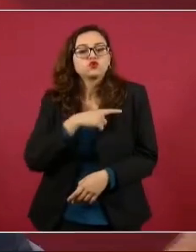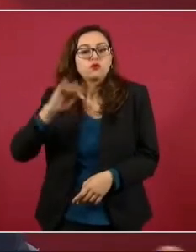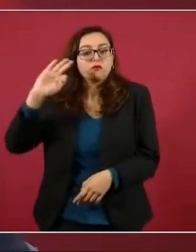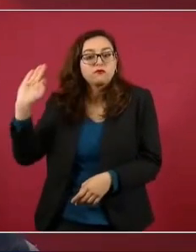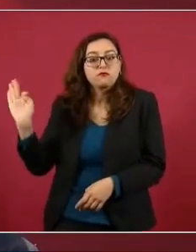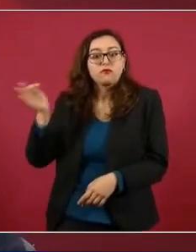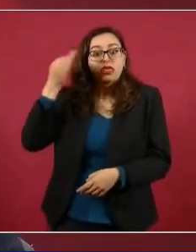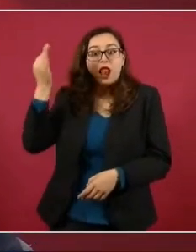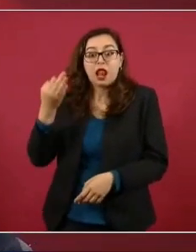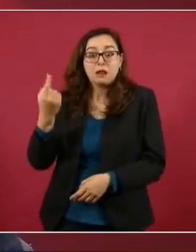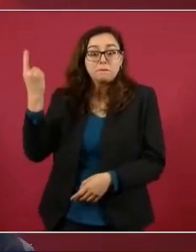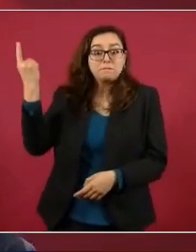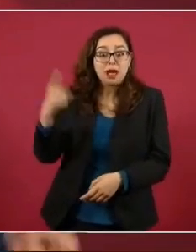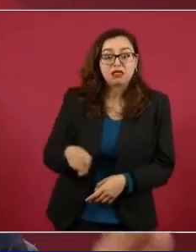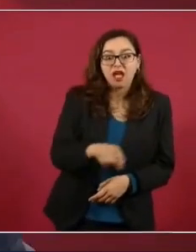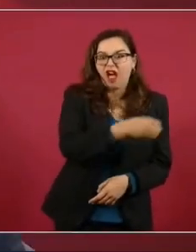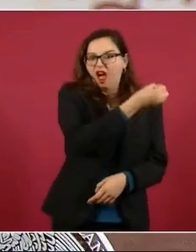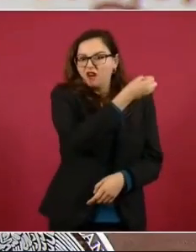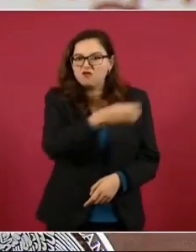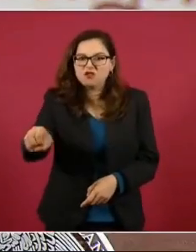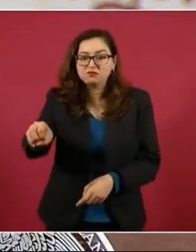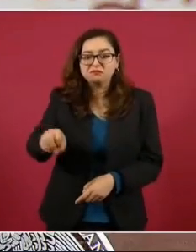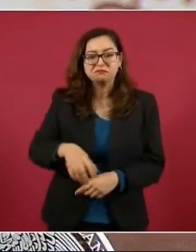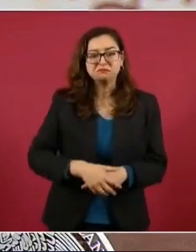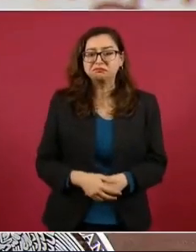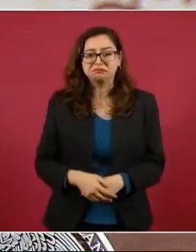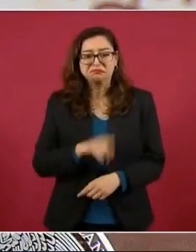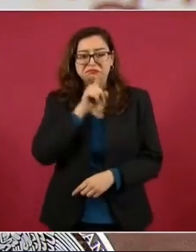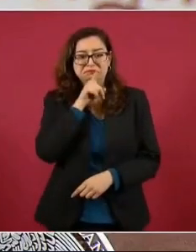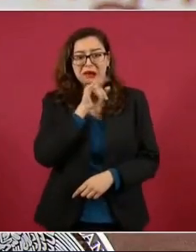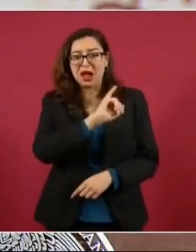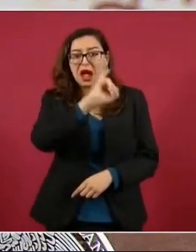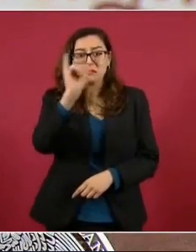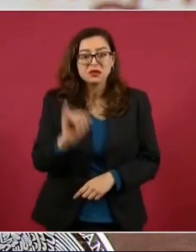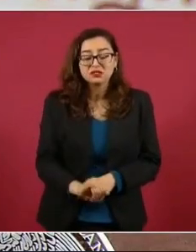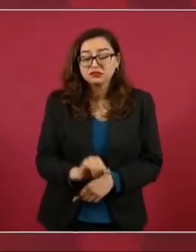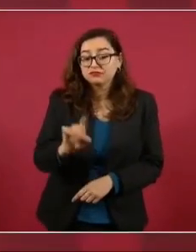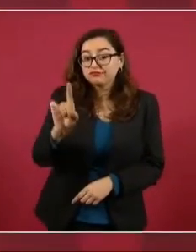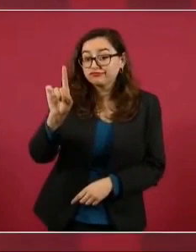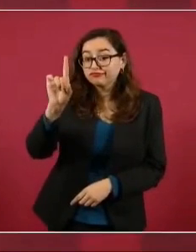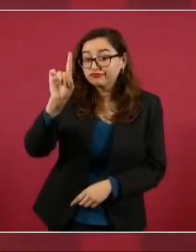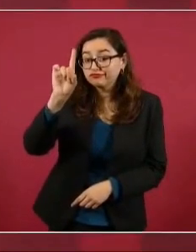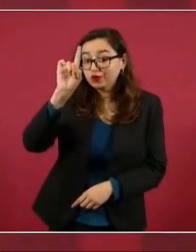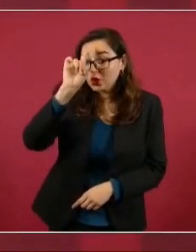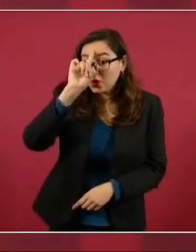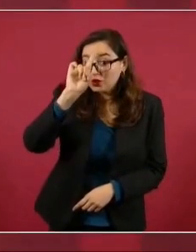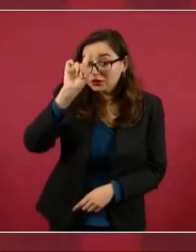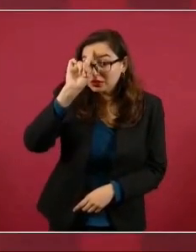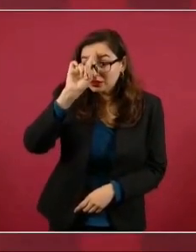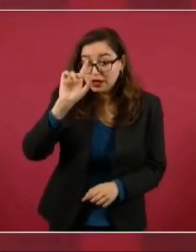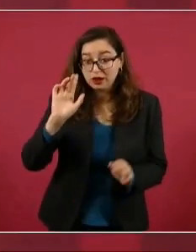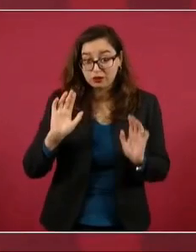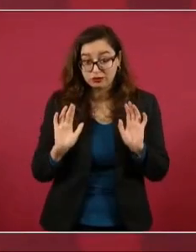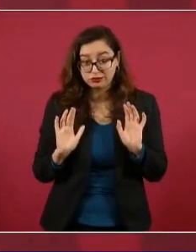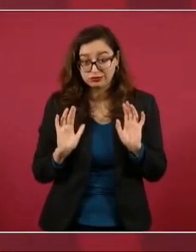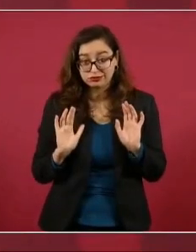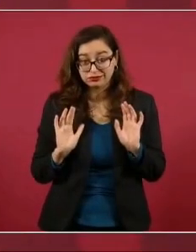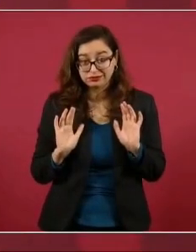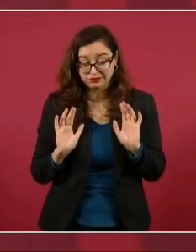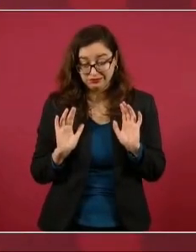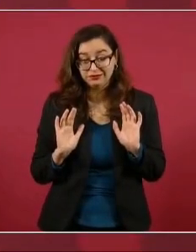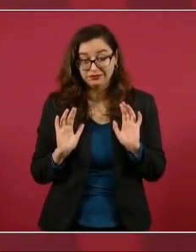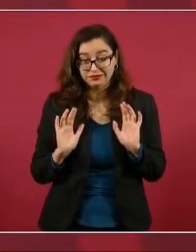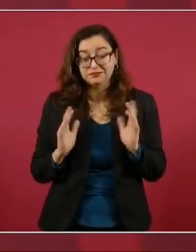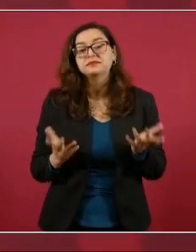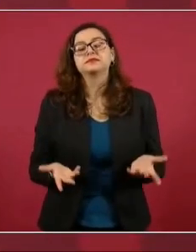que deje de ser obligatorio porque nunca lo fue. Lo hemos recomendado. Ahora, ¿cuál es la utilidad que hoy, en este momento